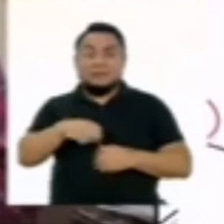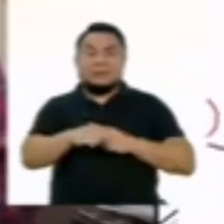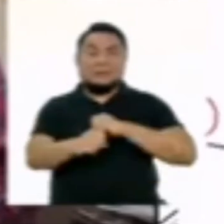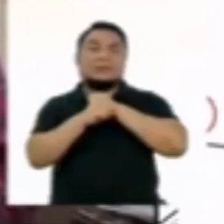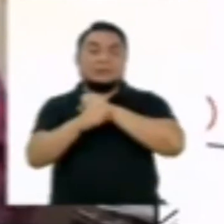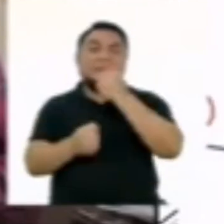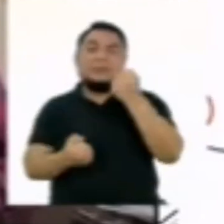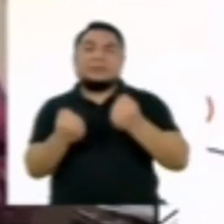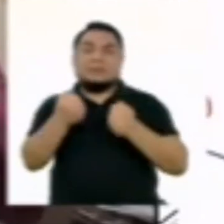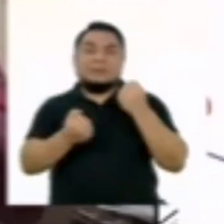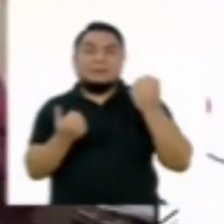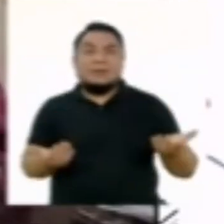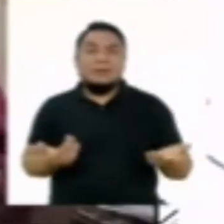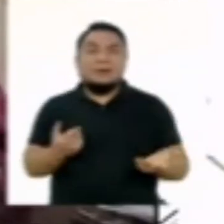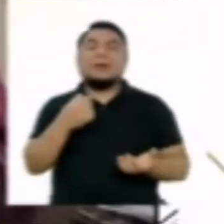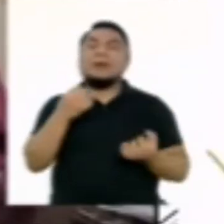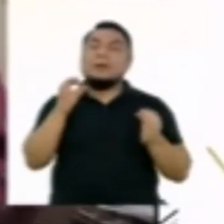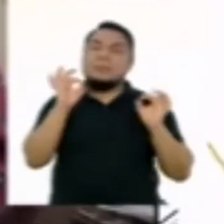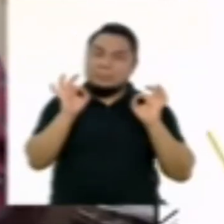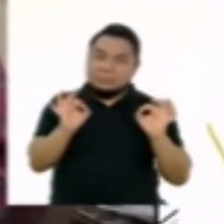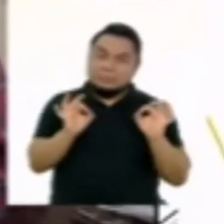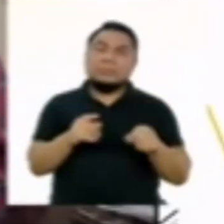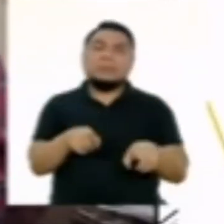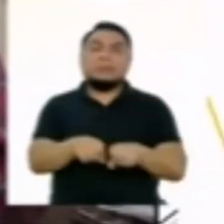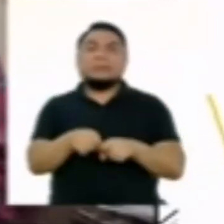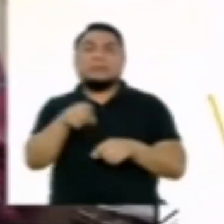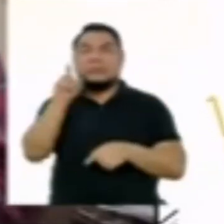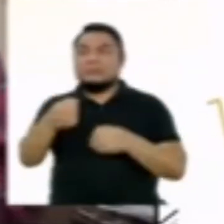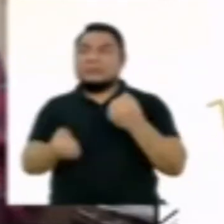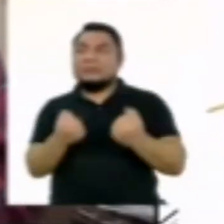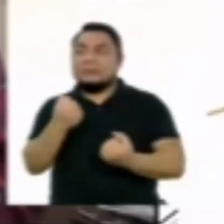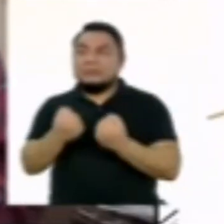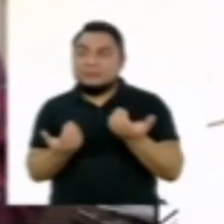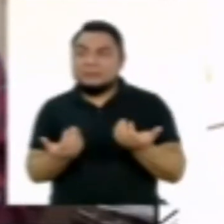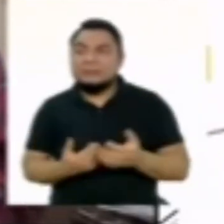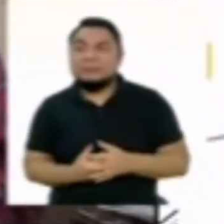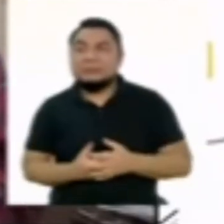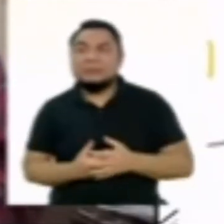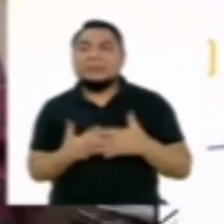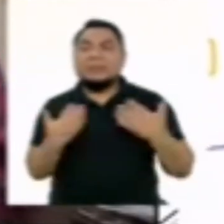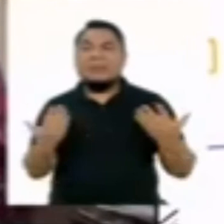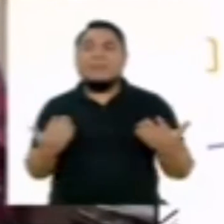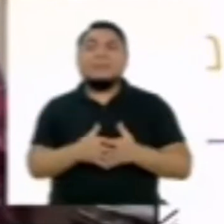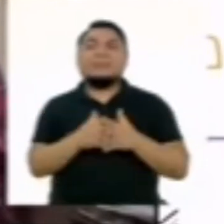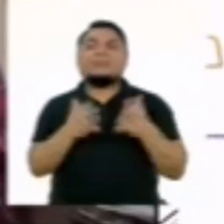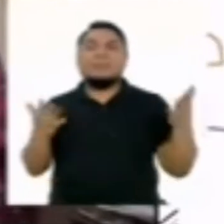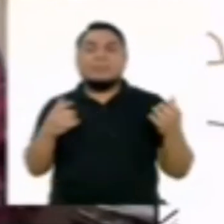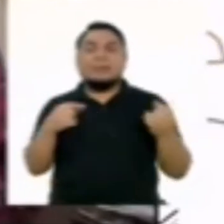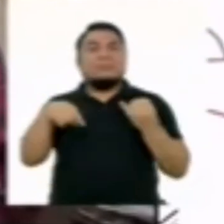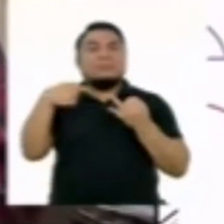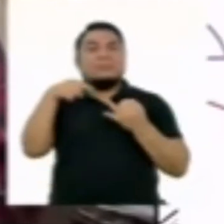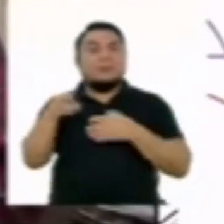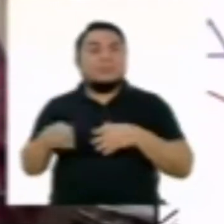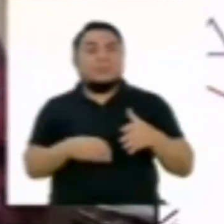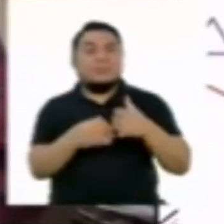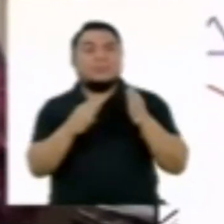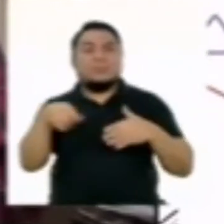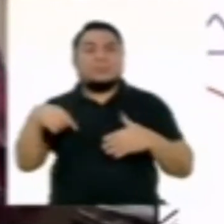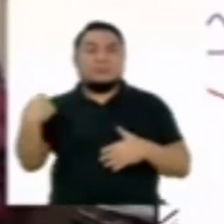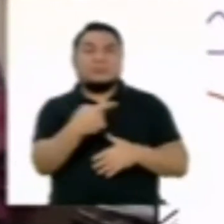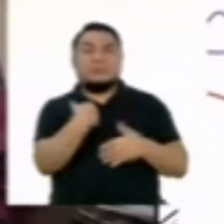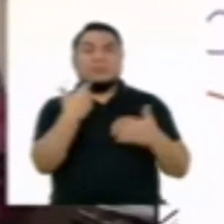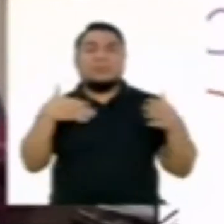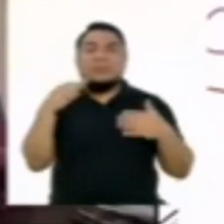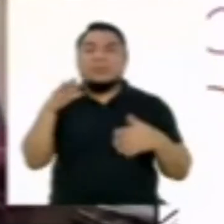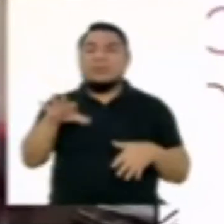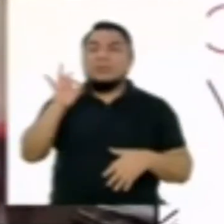sistema de transportes coherente, necesitamos un sistema de transportes multimodal en el que nosotros